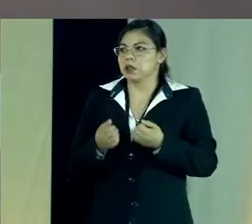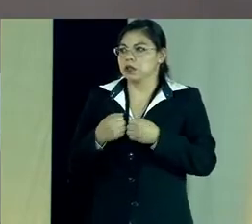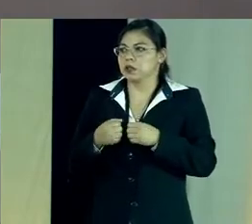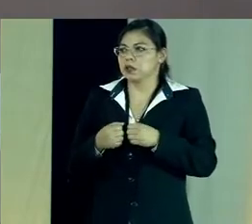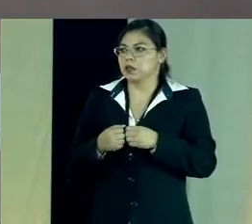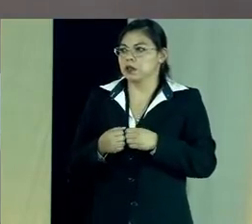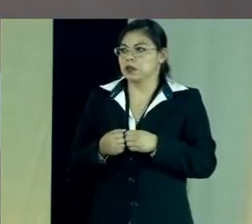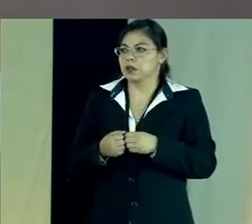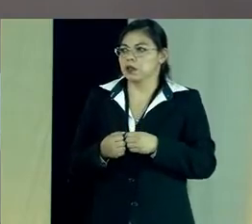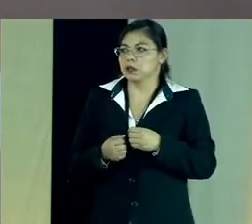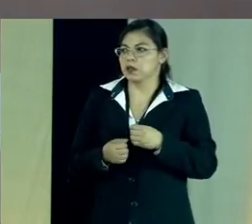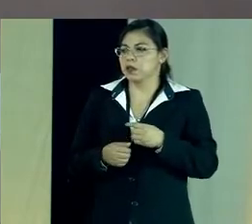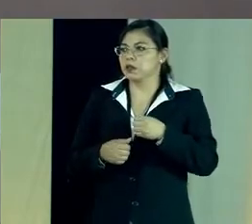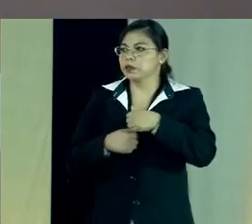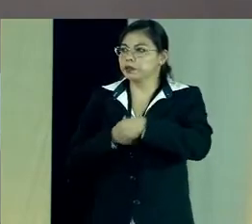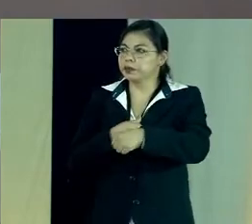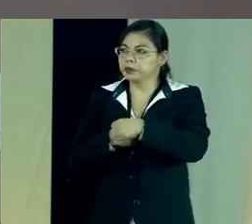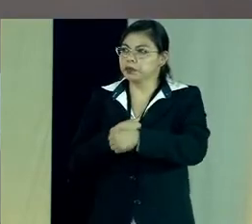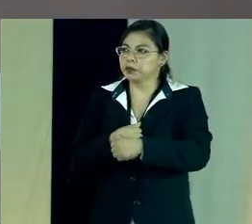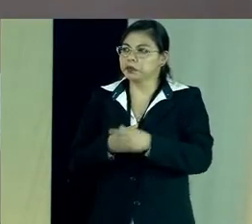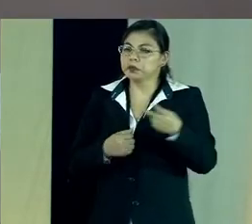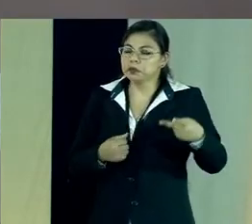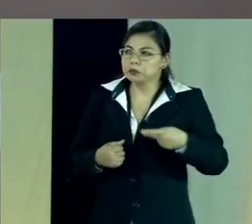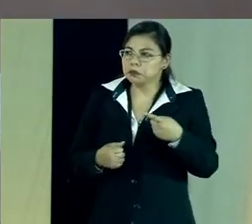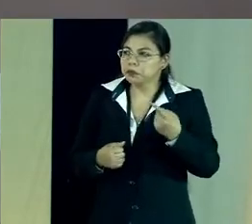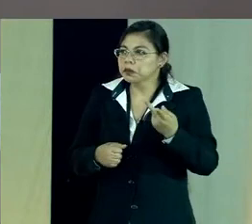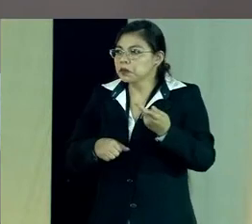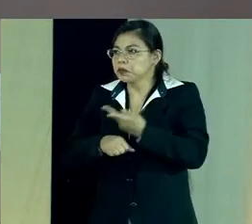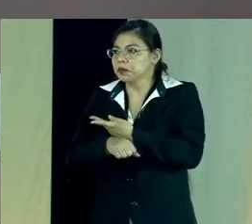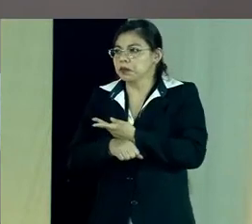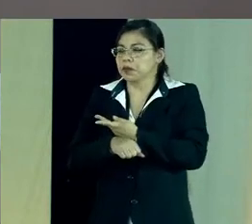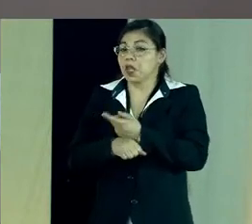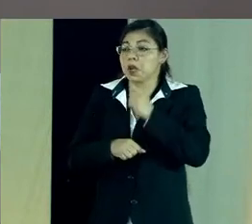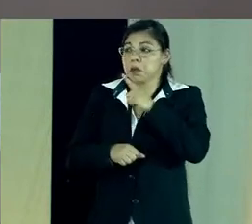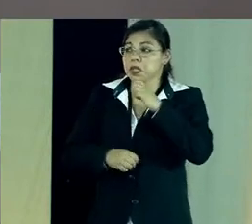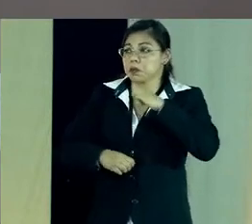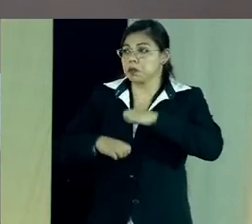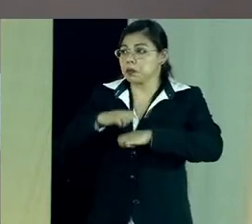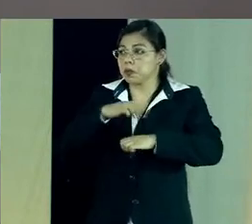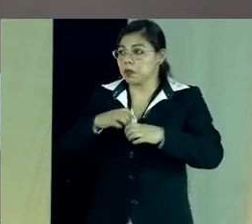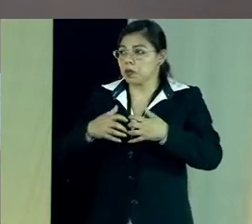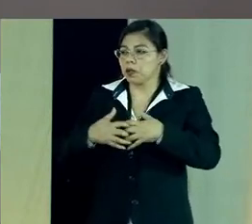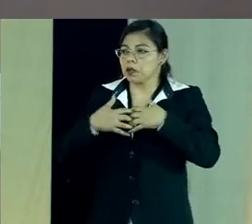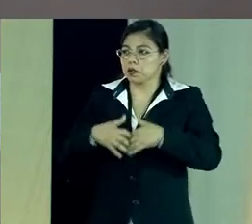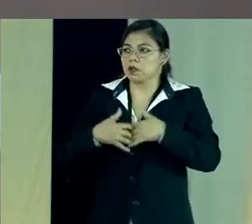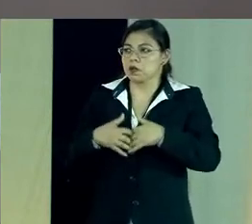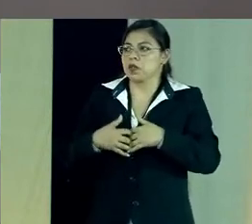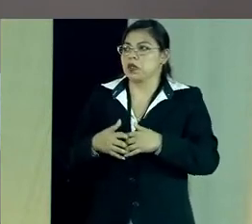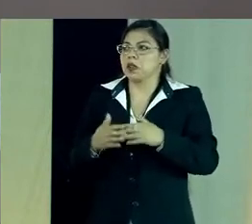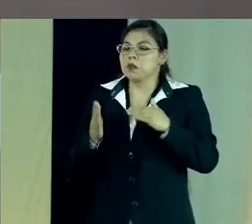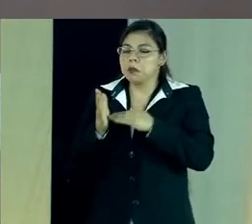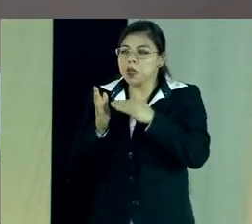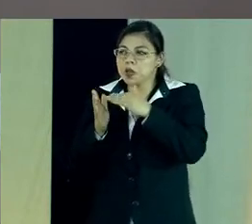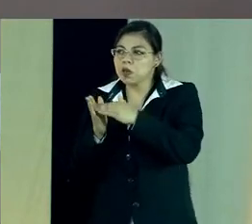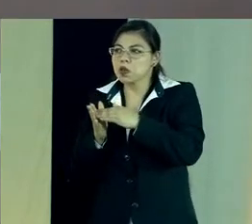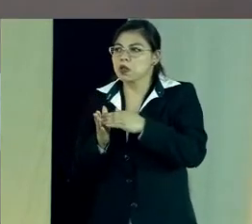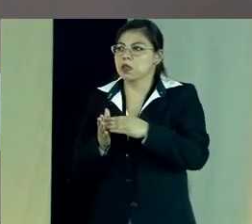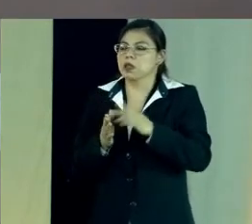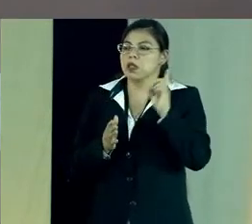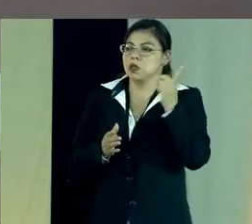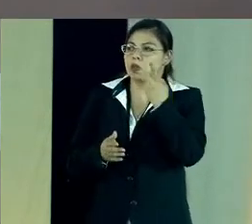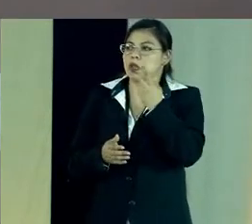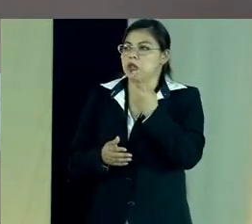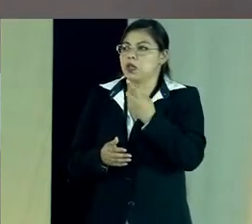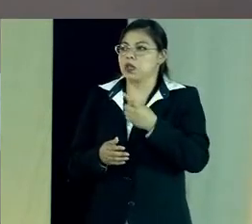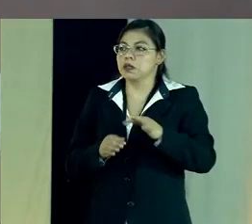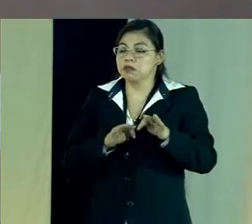y me preguntó qué pasará con la industria de millones de dólares que sobre producir